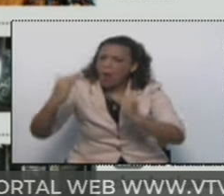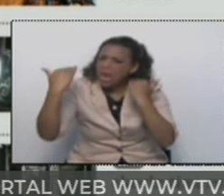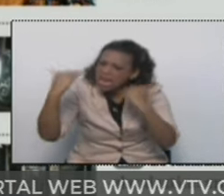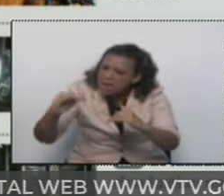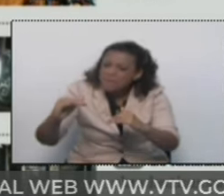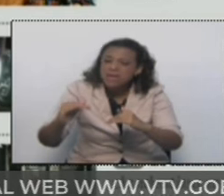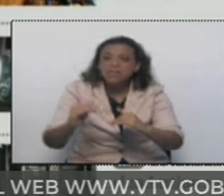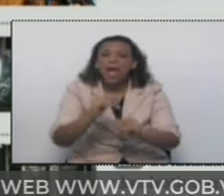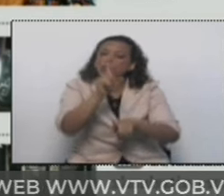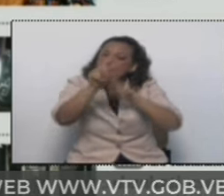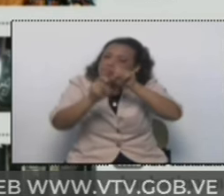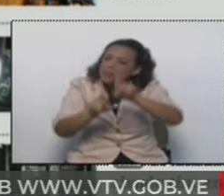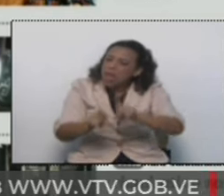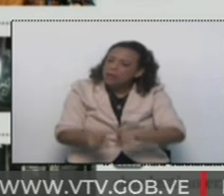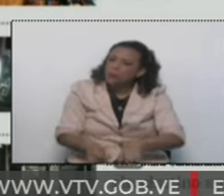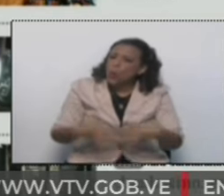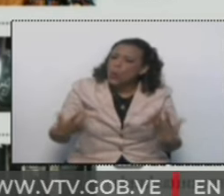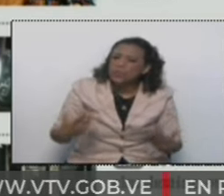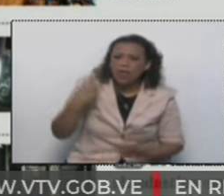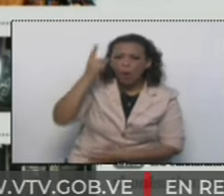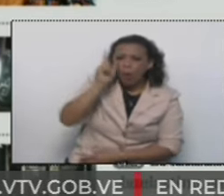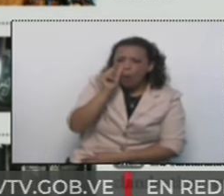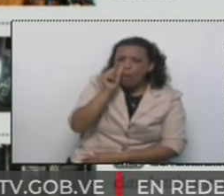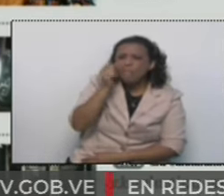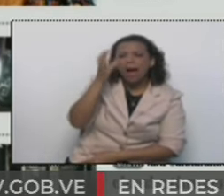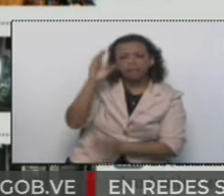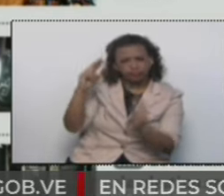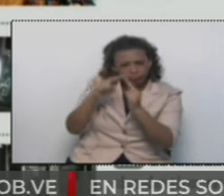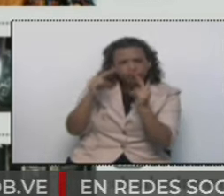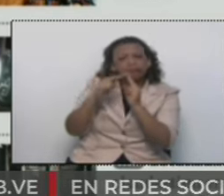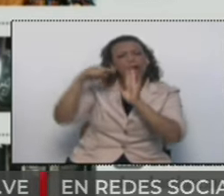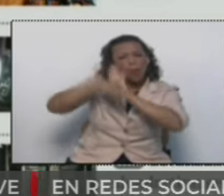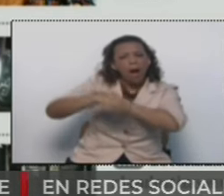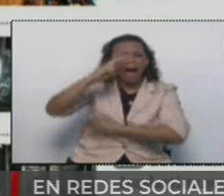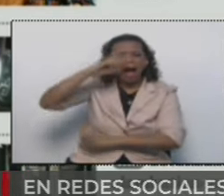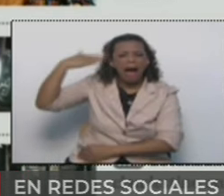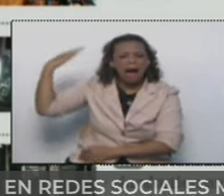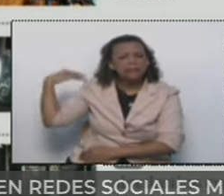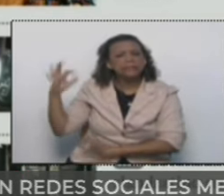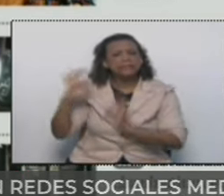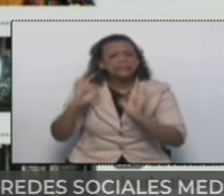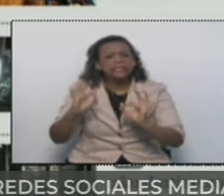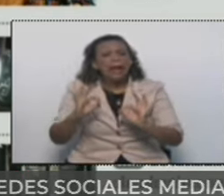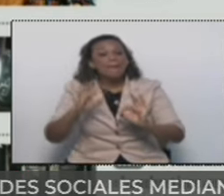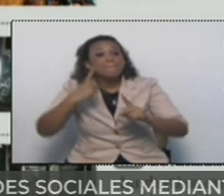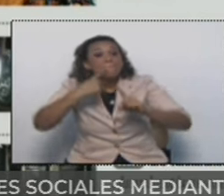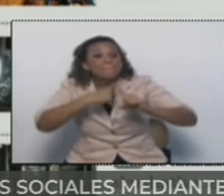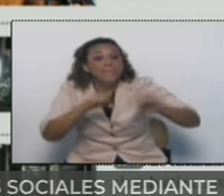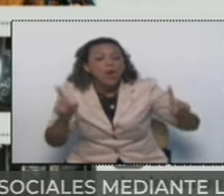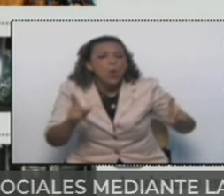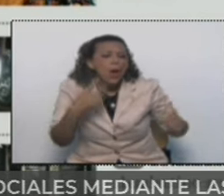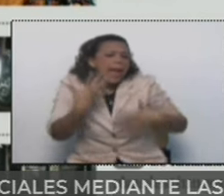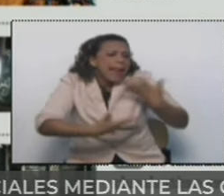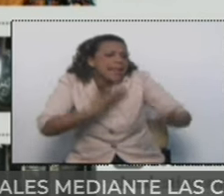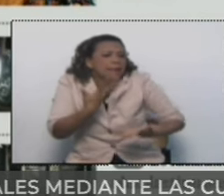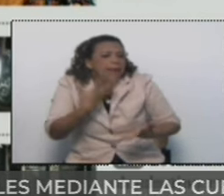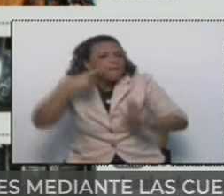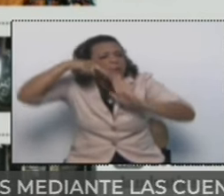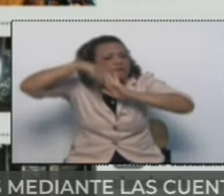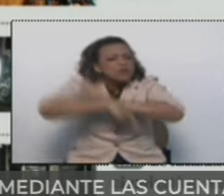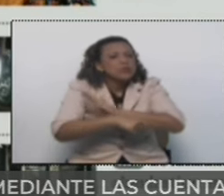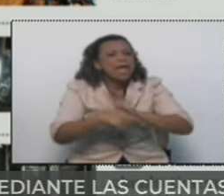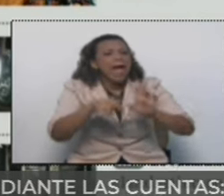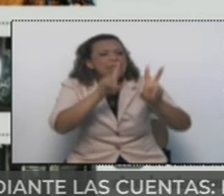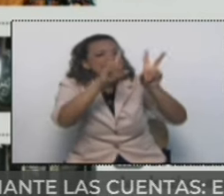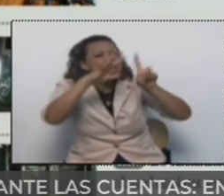diagnóstico que todos conocen, Pero bueno, queríamos ir más allá del diagnóstico,